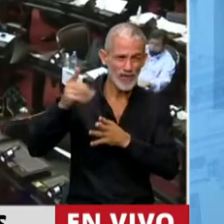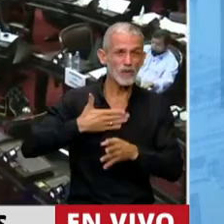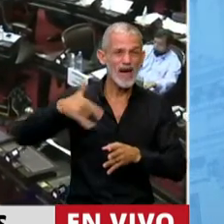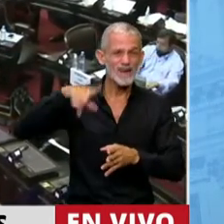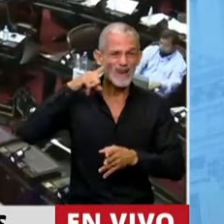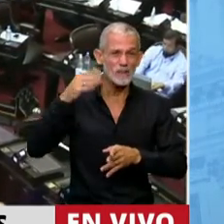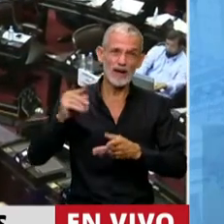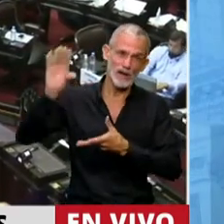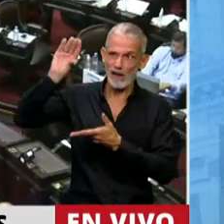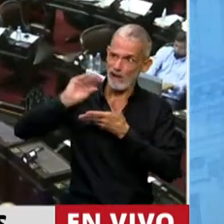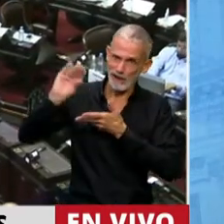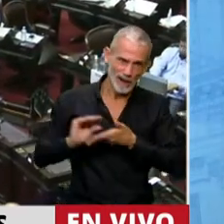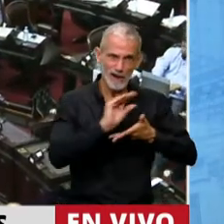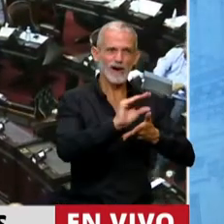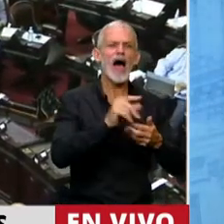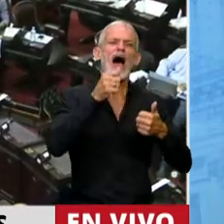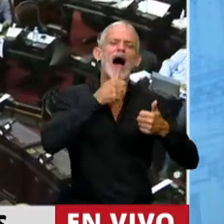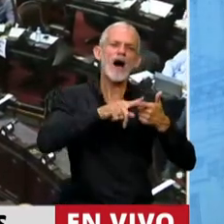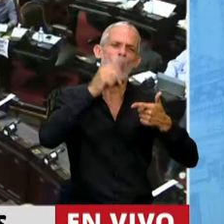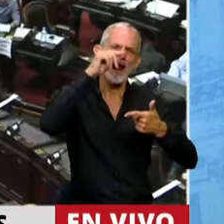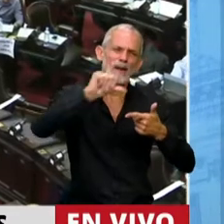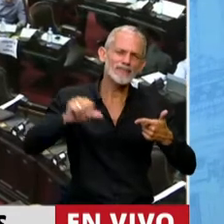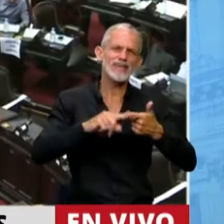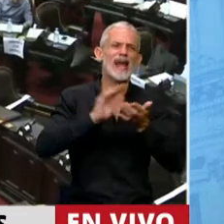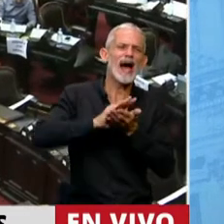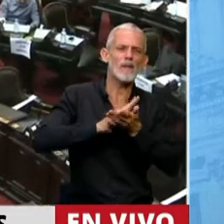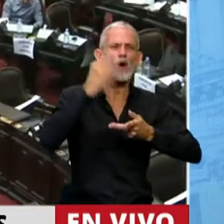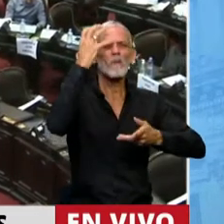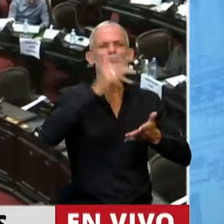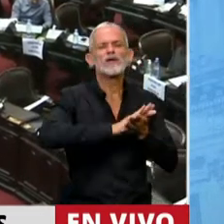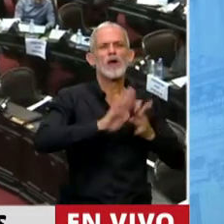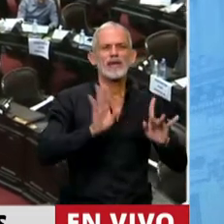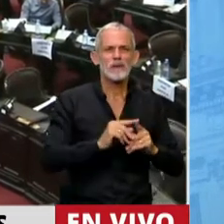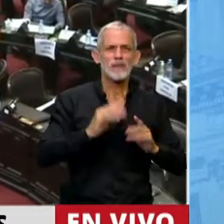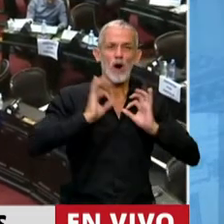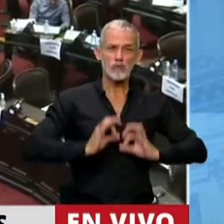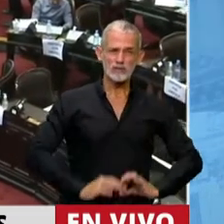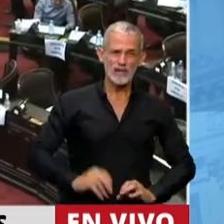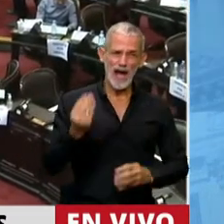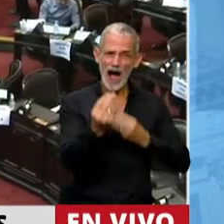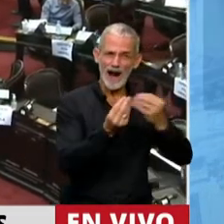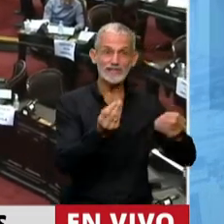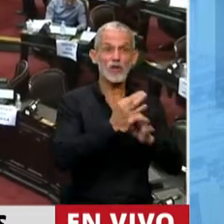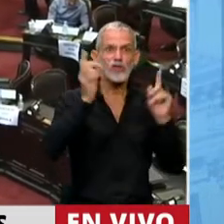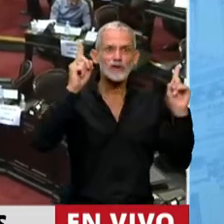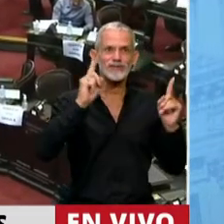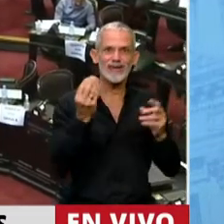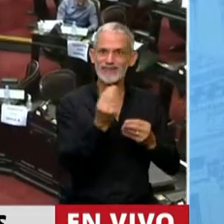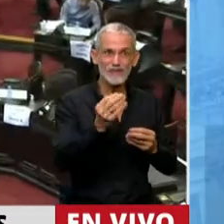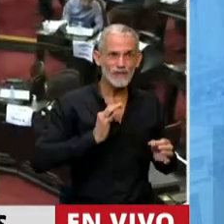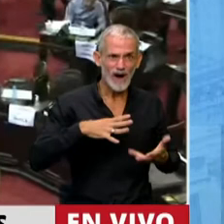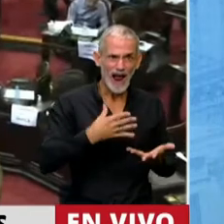las escuelas. Pero mire lo que piden, agua, lavandina, jabón, baños, cargos de auxiliares y docentes que no se han